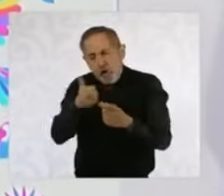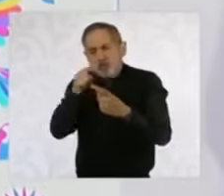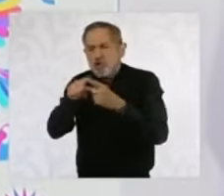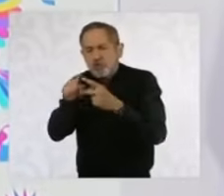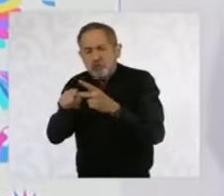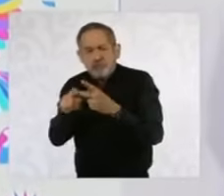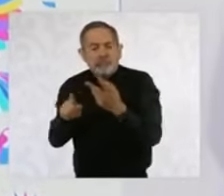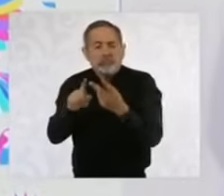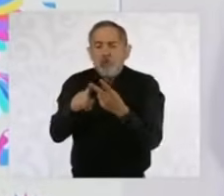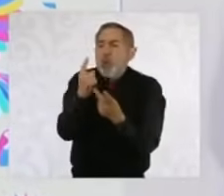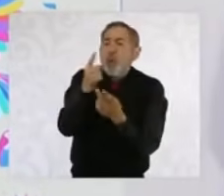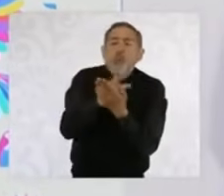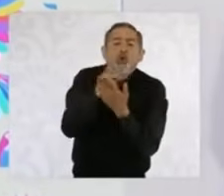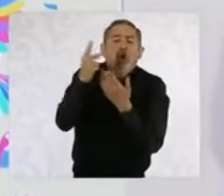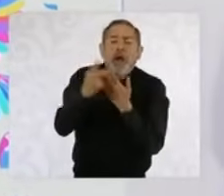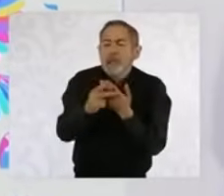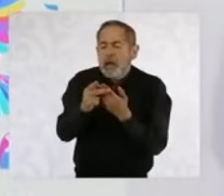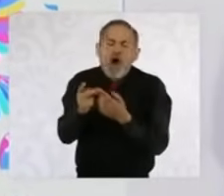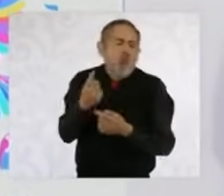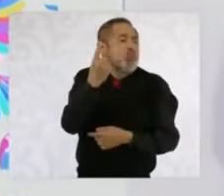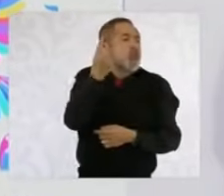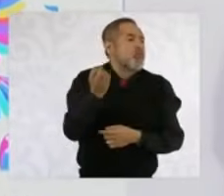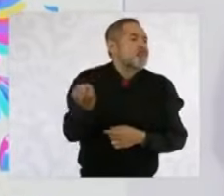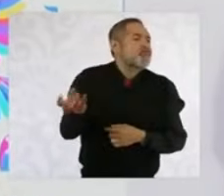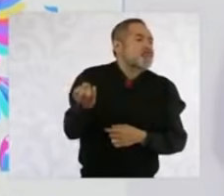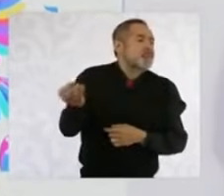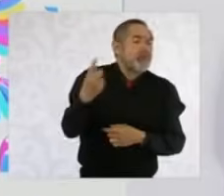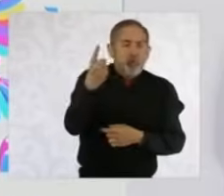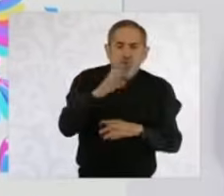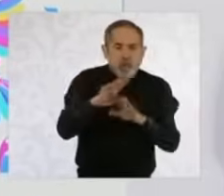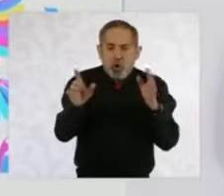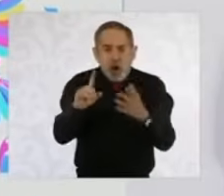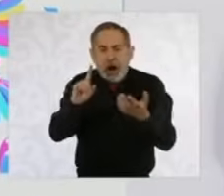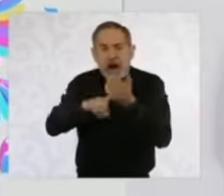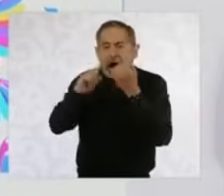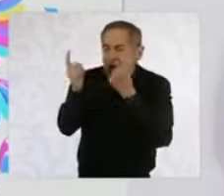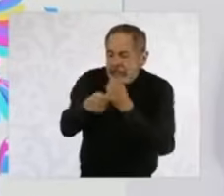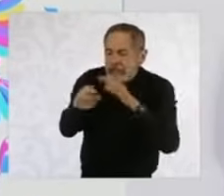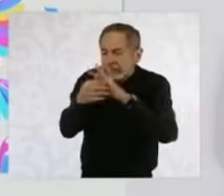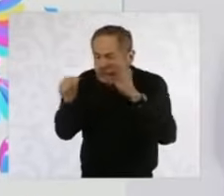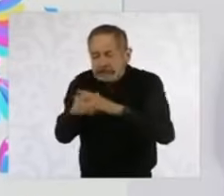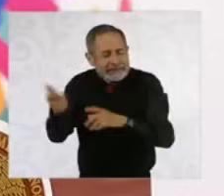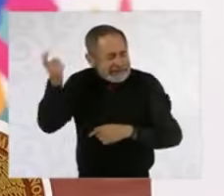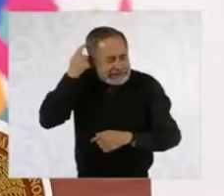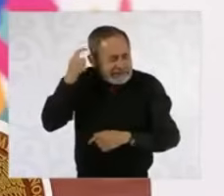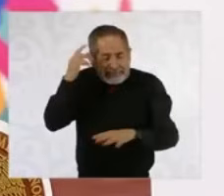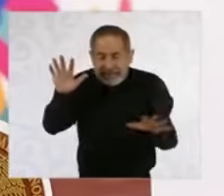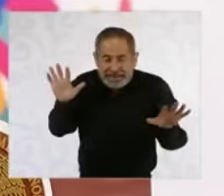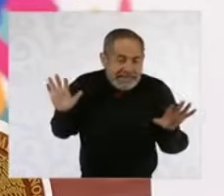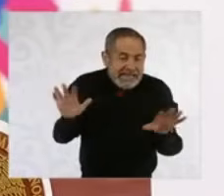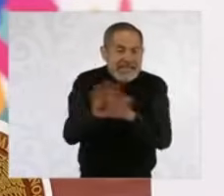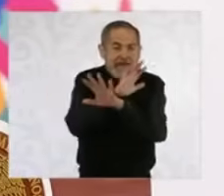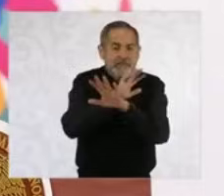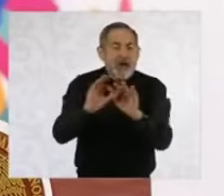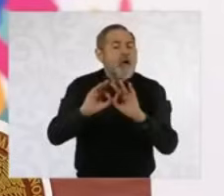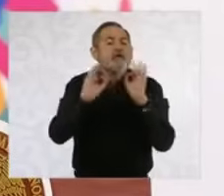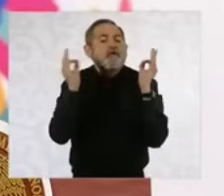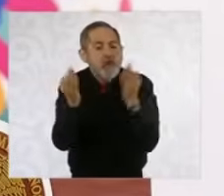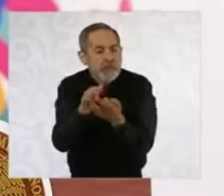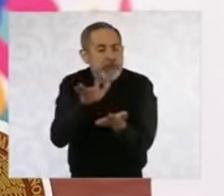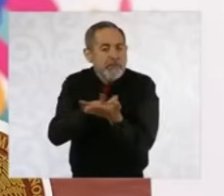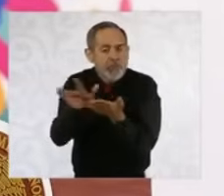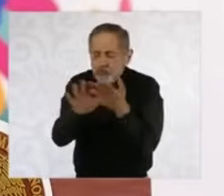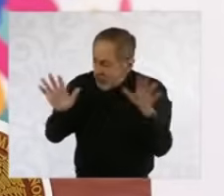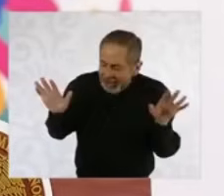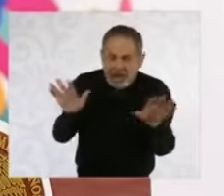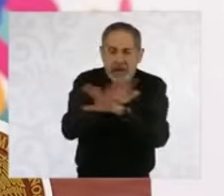solamente es un programa, sino lo que significa es que cambió el modelo al